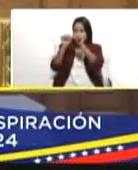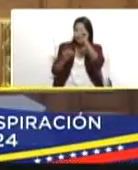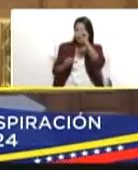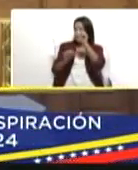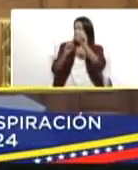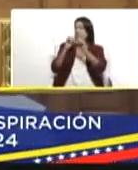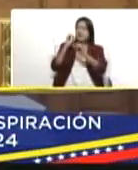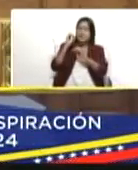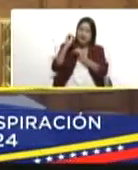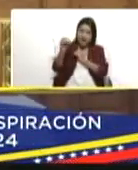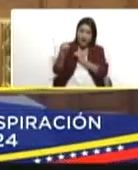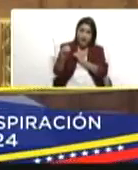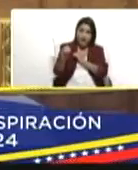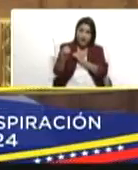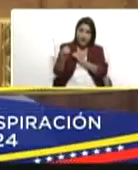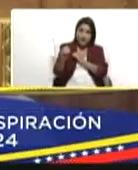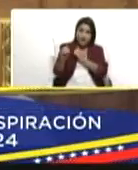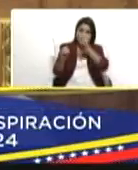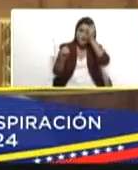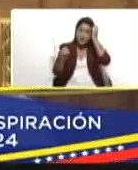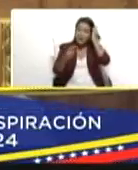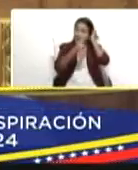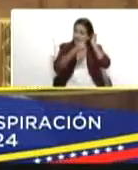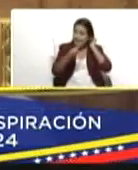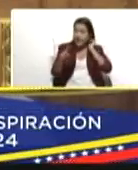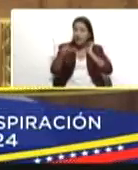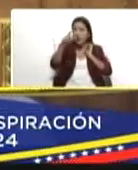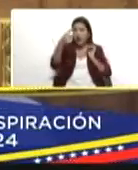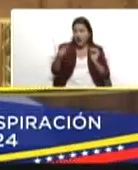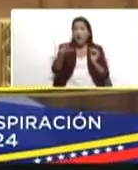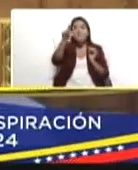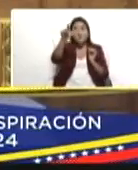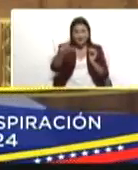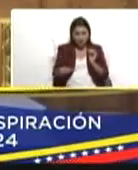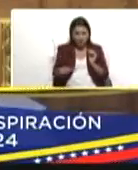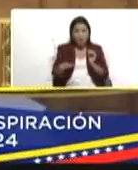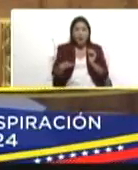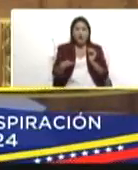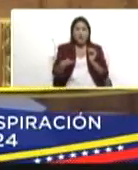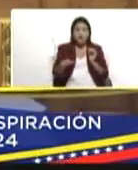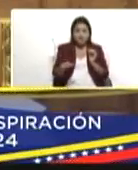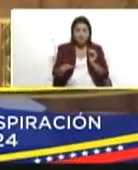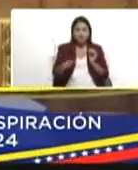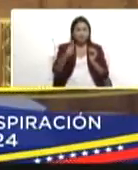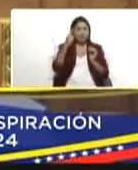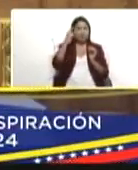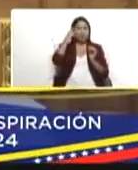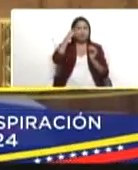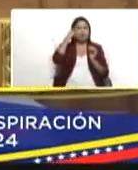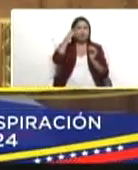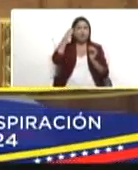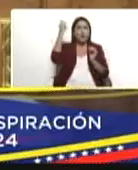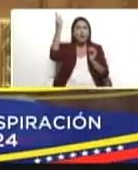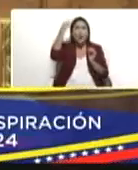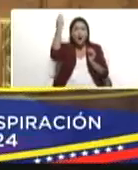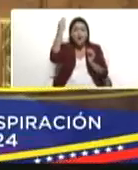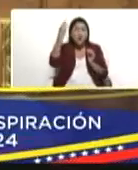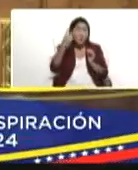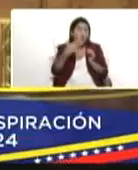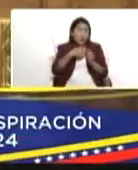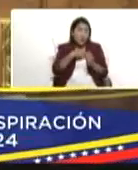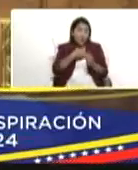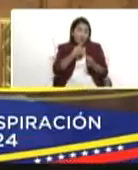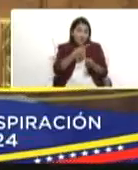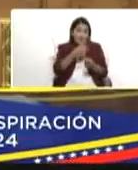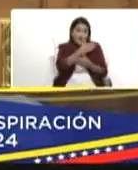detalles pero hay una cabeza pensante que gobierna Washington no puedo decir el presidente biden directamente yo no